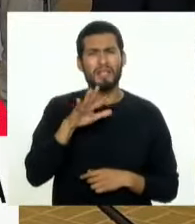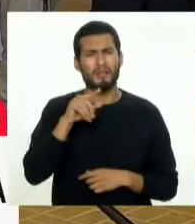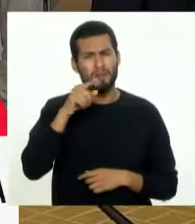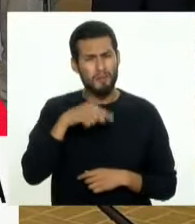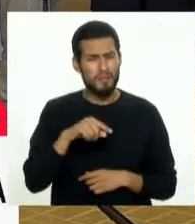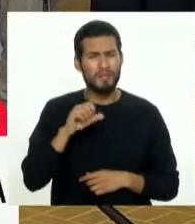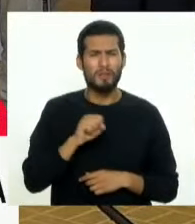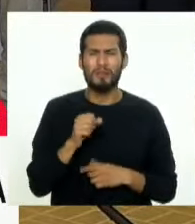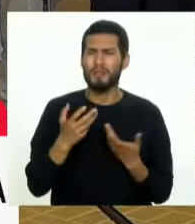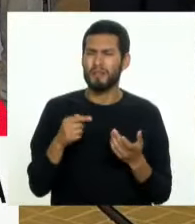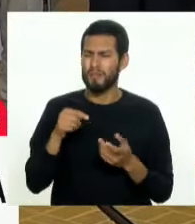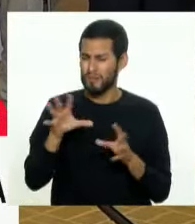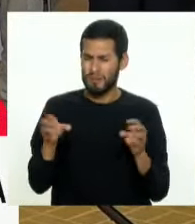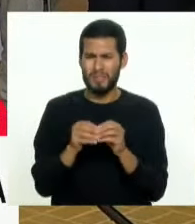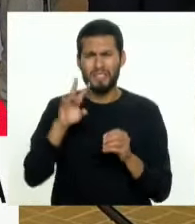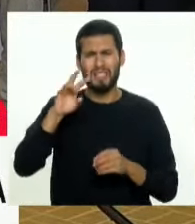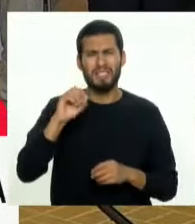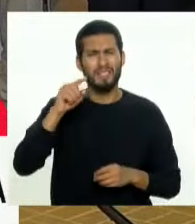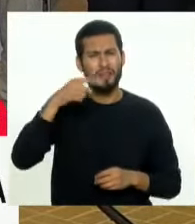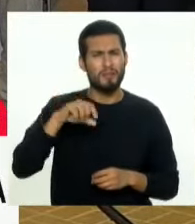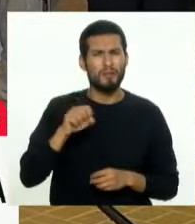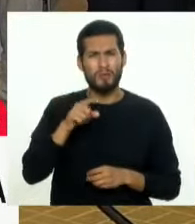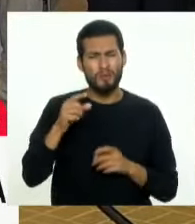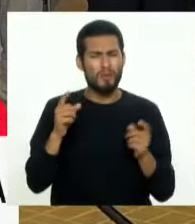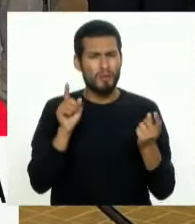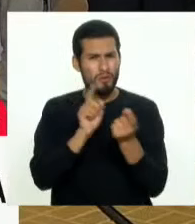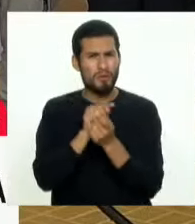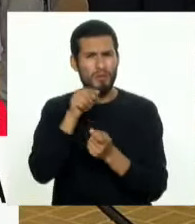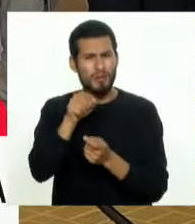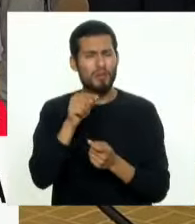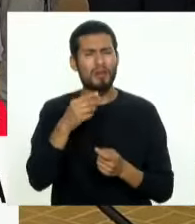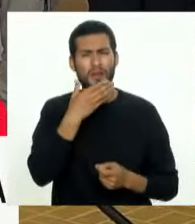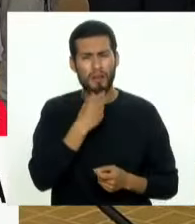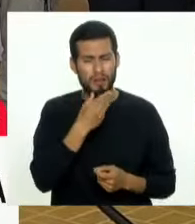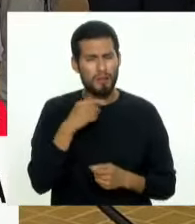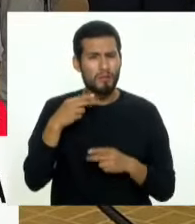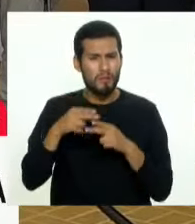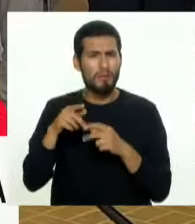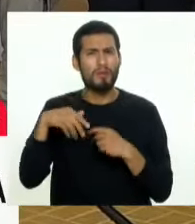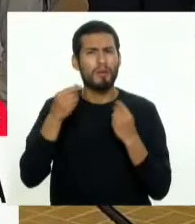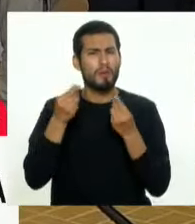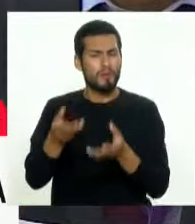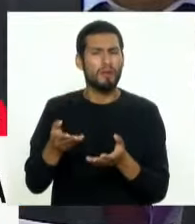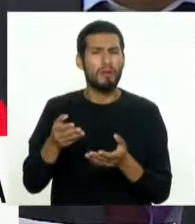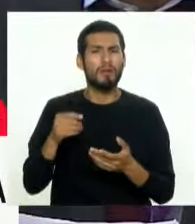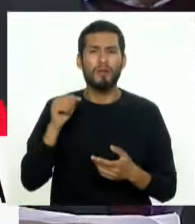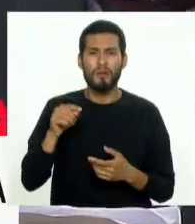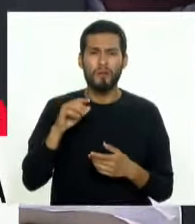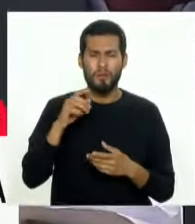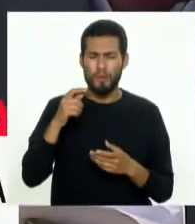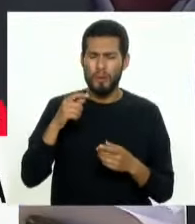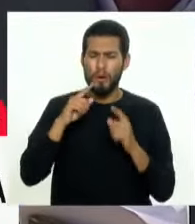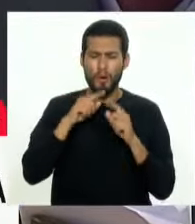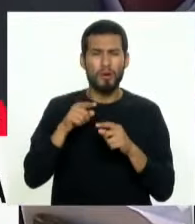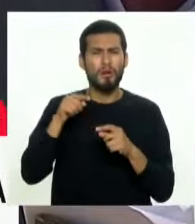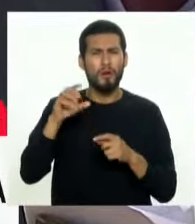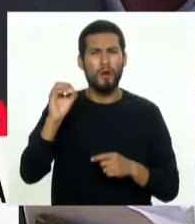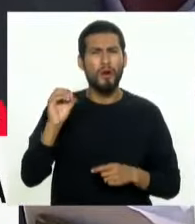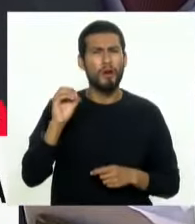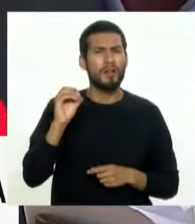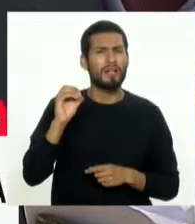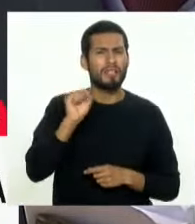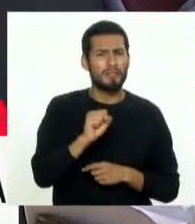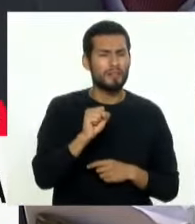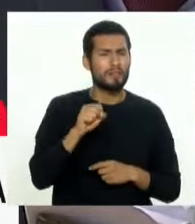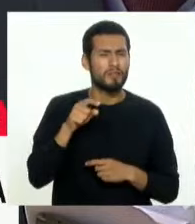soles, en total más de 70 mil soles, se reunió con usted en diciembre, pasó una semana, se le es proveedor y obtuvo las órdenes de servicio, por ejemplo. Hay otras dos